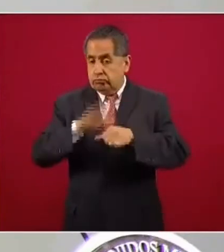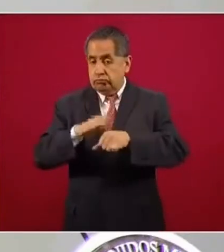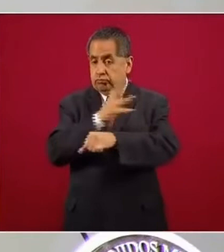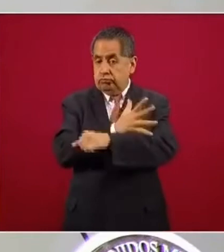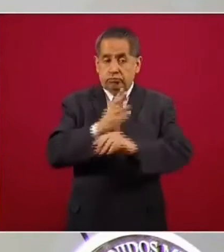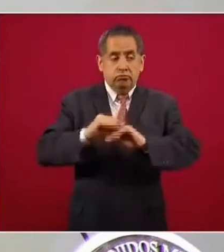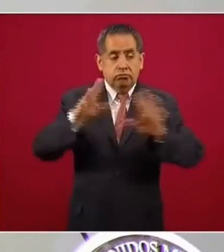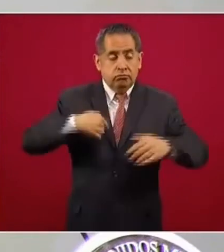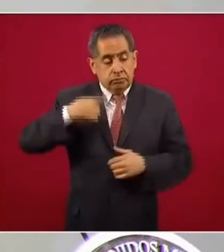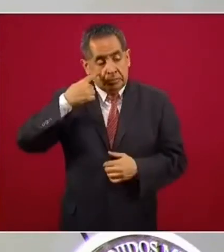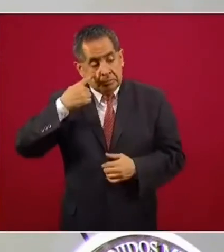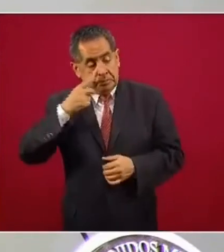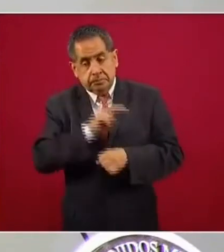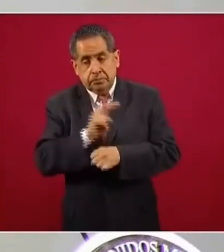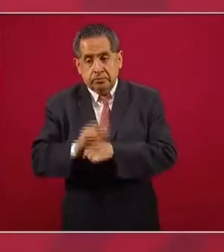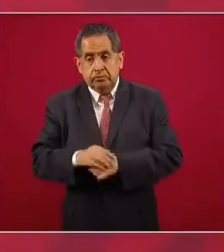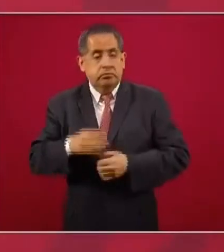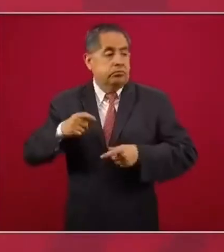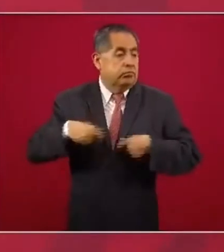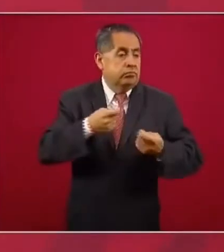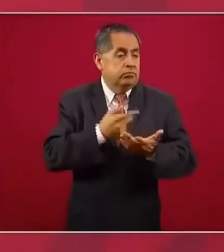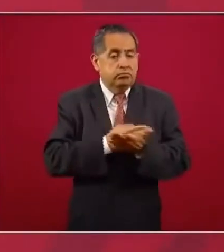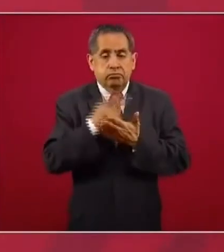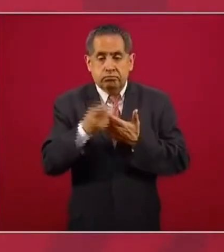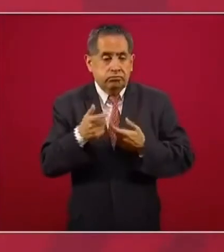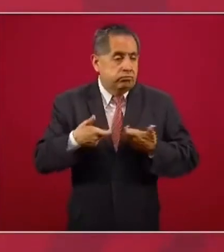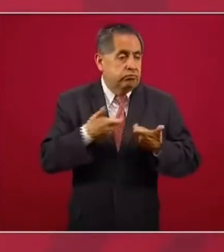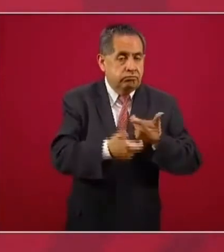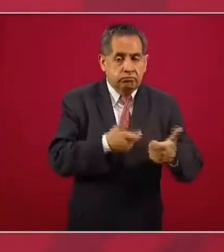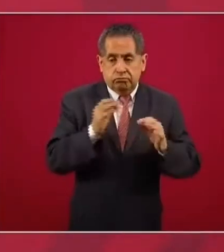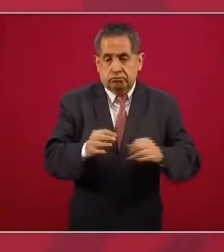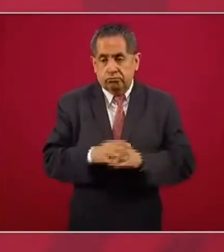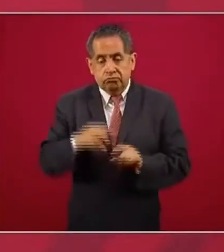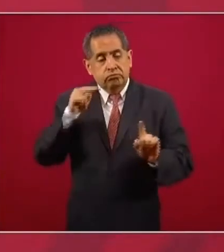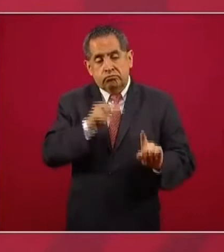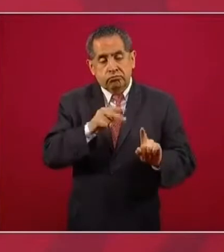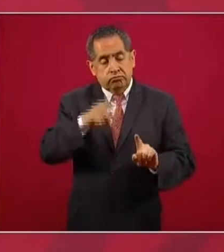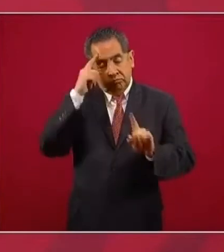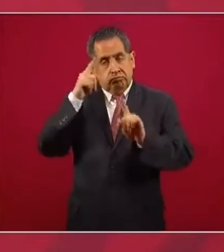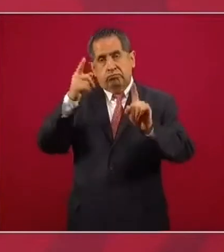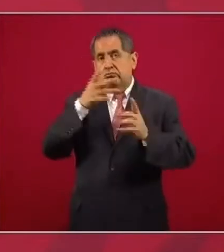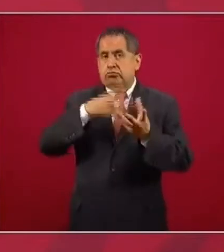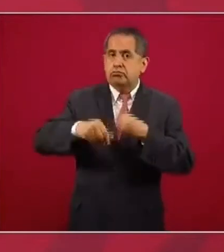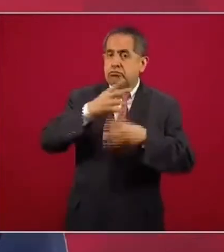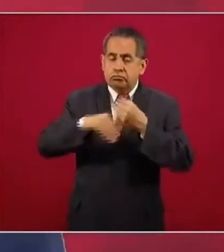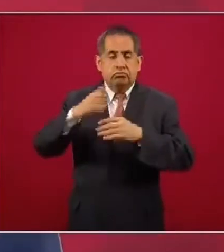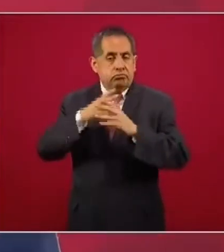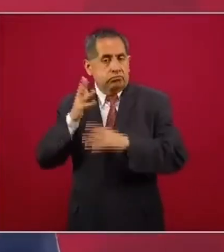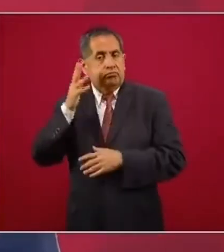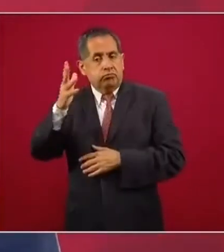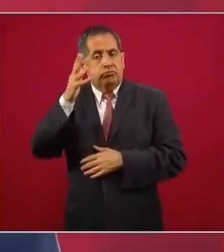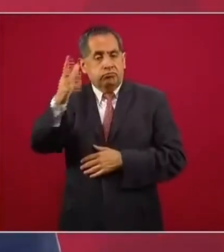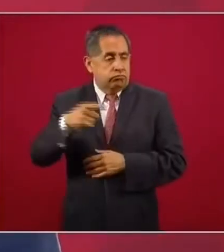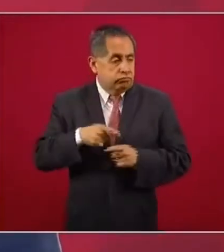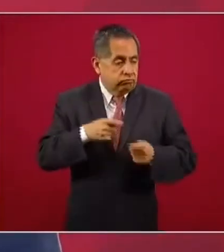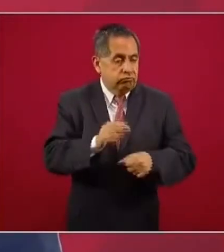transparentes y el gerenciamiento de proyectos, siempre bajo la perspectiva del desarrollo sostenible y el fortalecimiento de